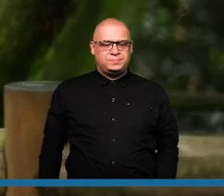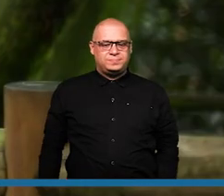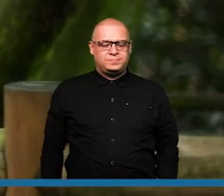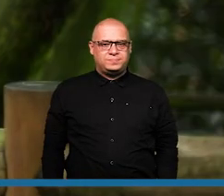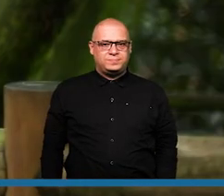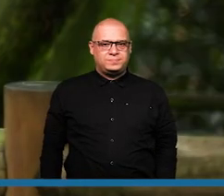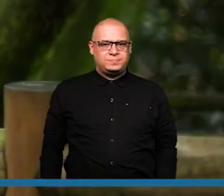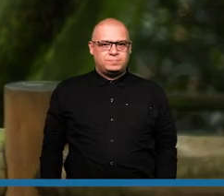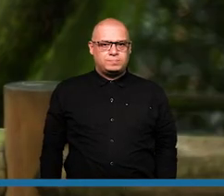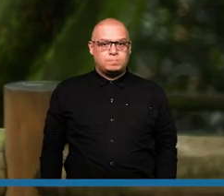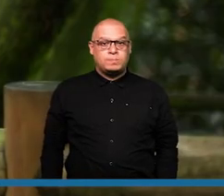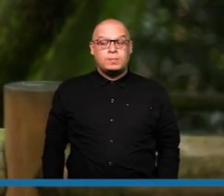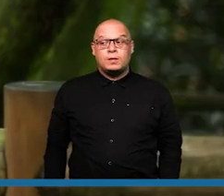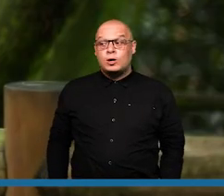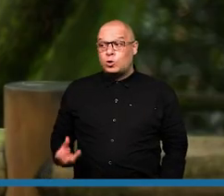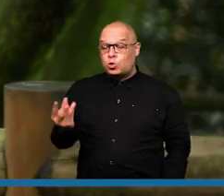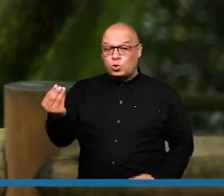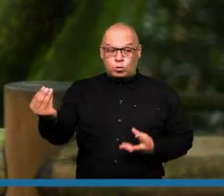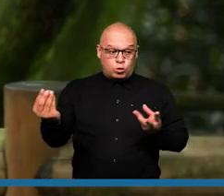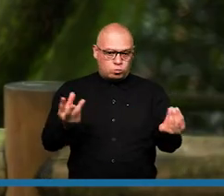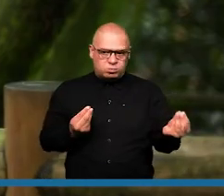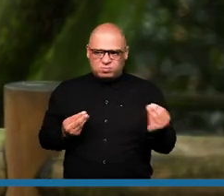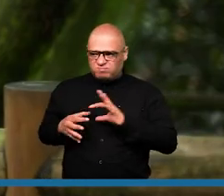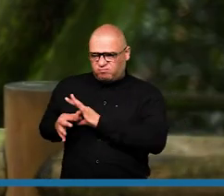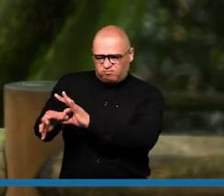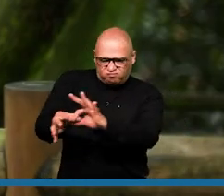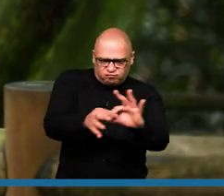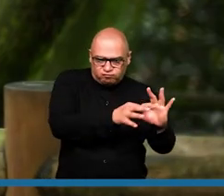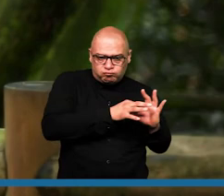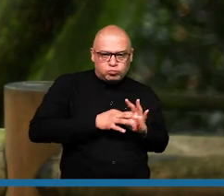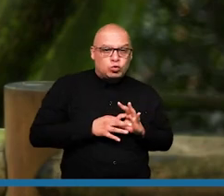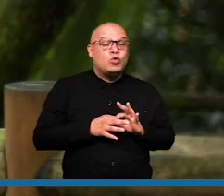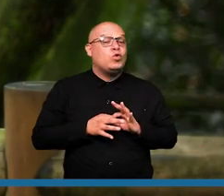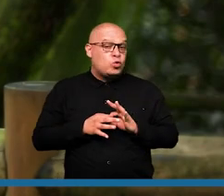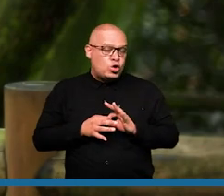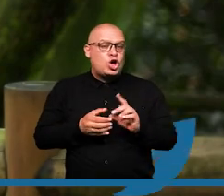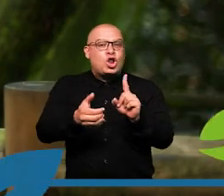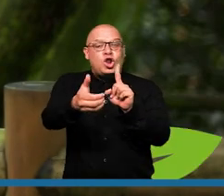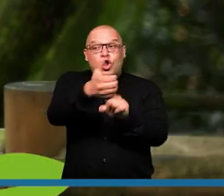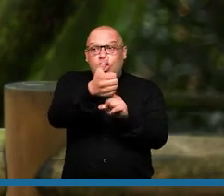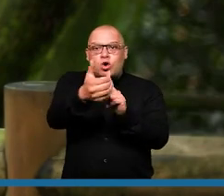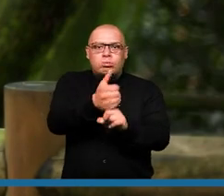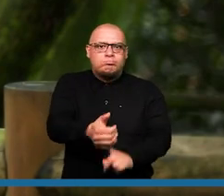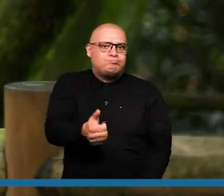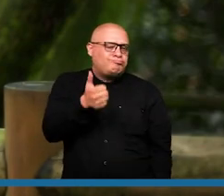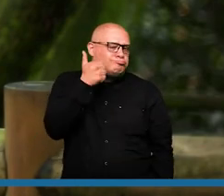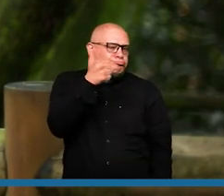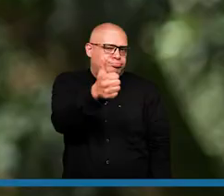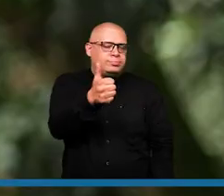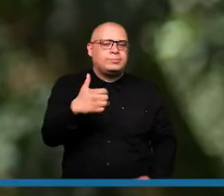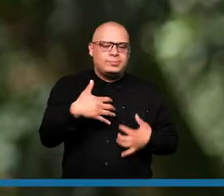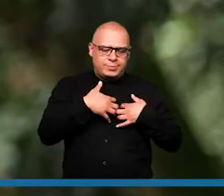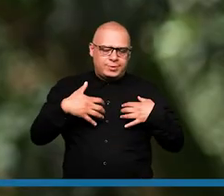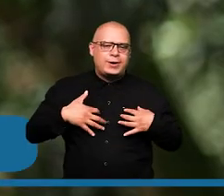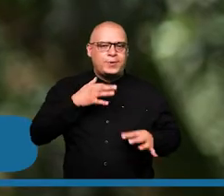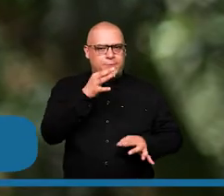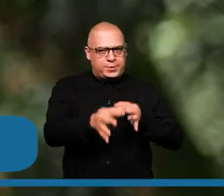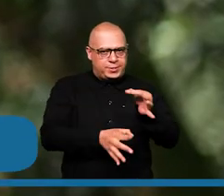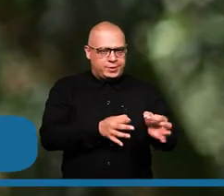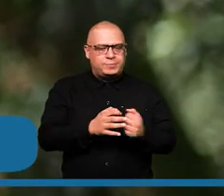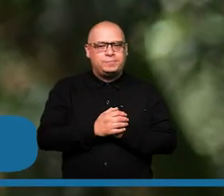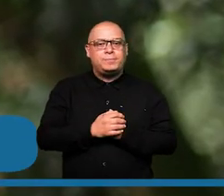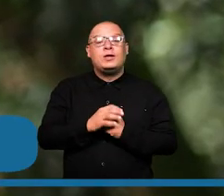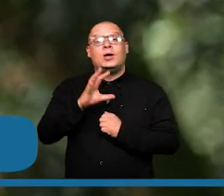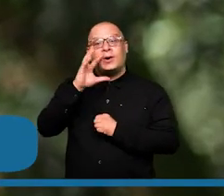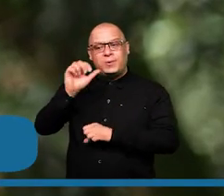El trabajo en equipo sigue siendo la clave para generar mejores resultados en la labor de la protección de la fauna silvestre. Juan David